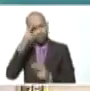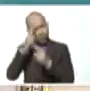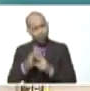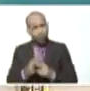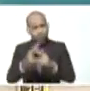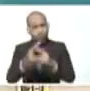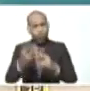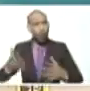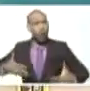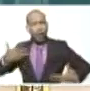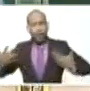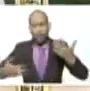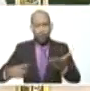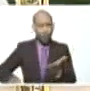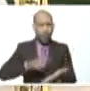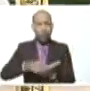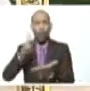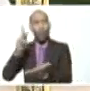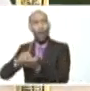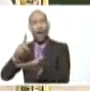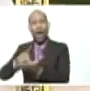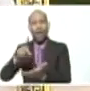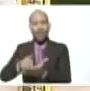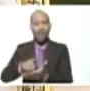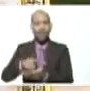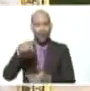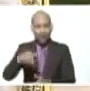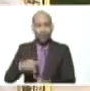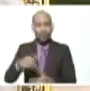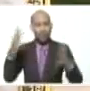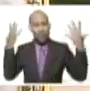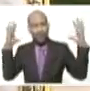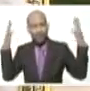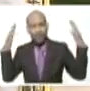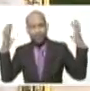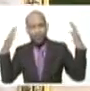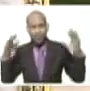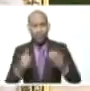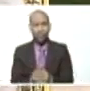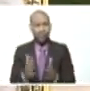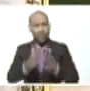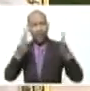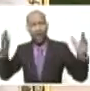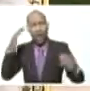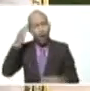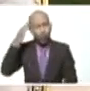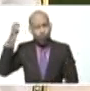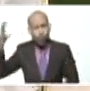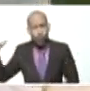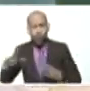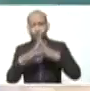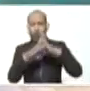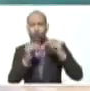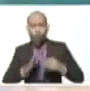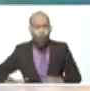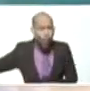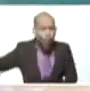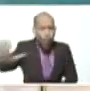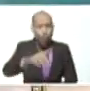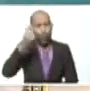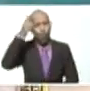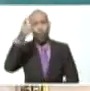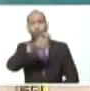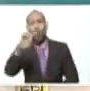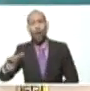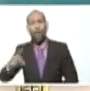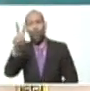alegría de participar en la realización de este gran sueño de todo el pueblo de